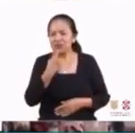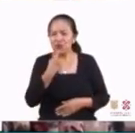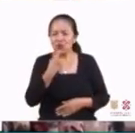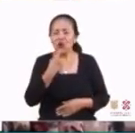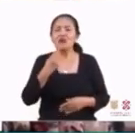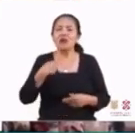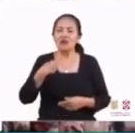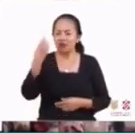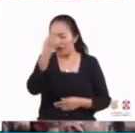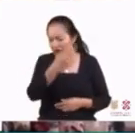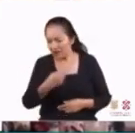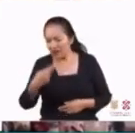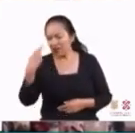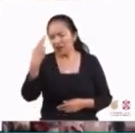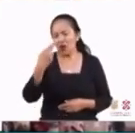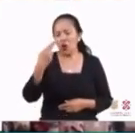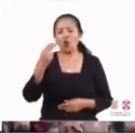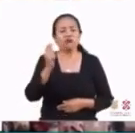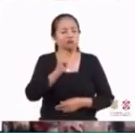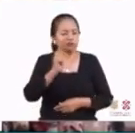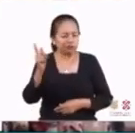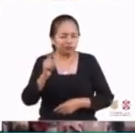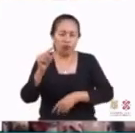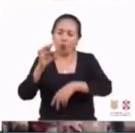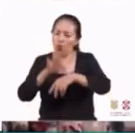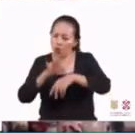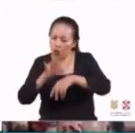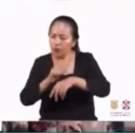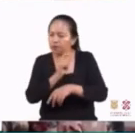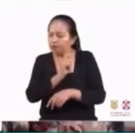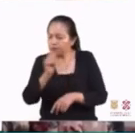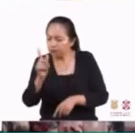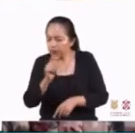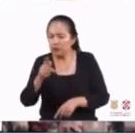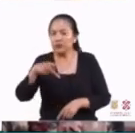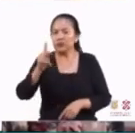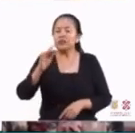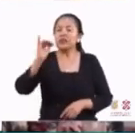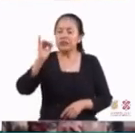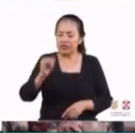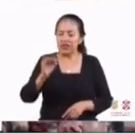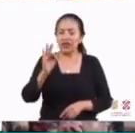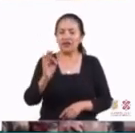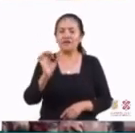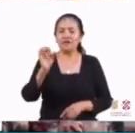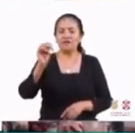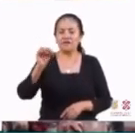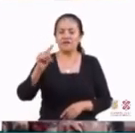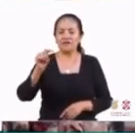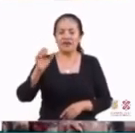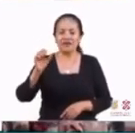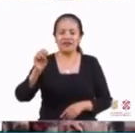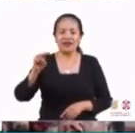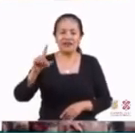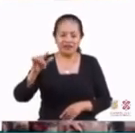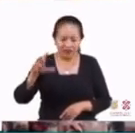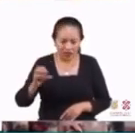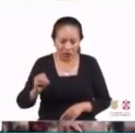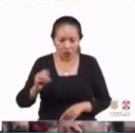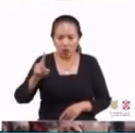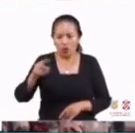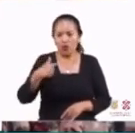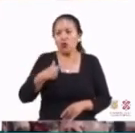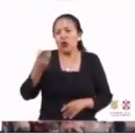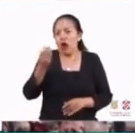con médicos, con científicos, si el fentanilo, incluso en términos de